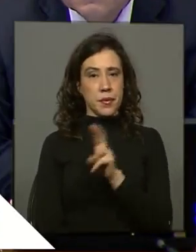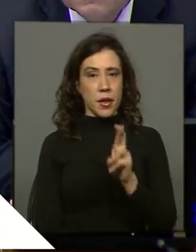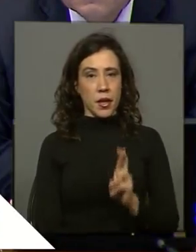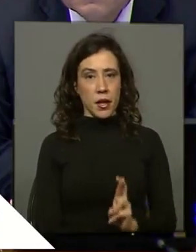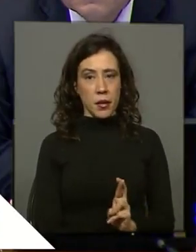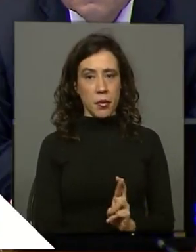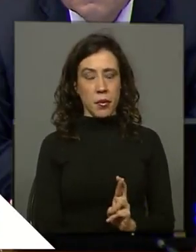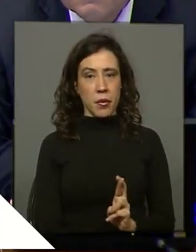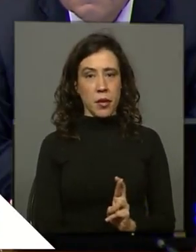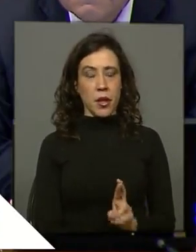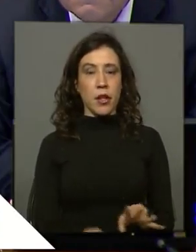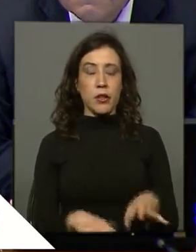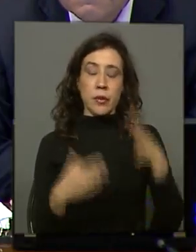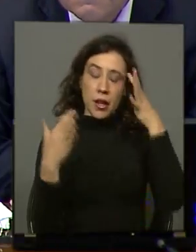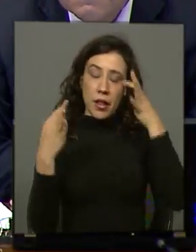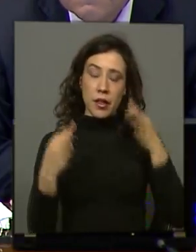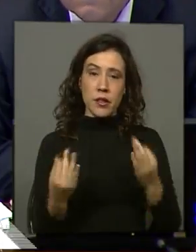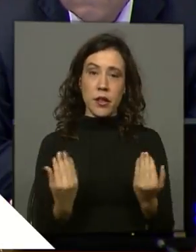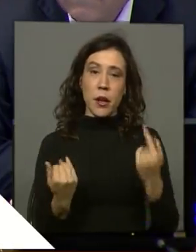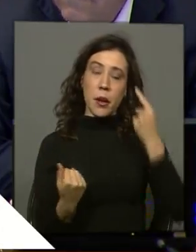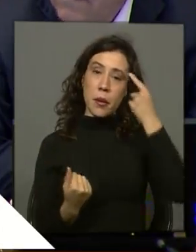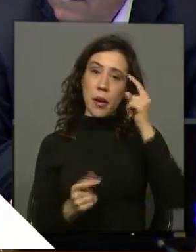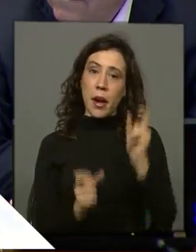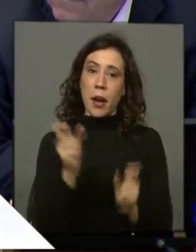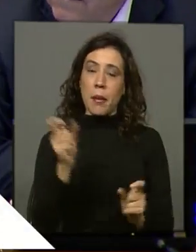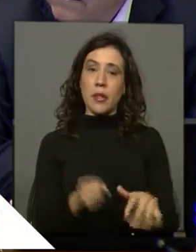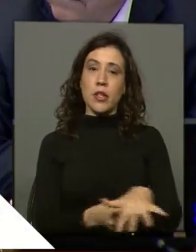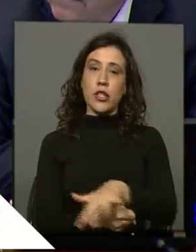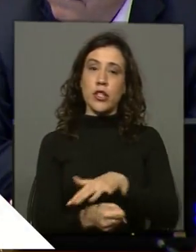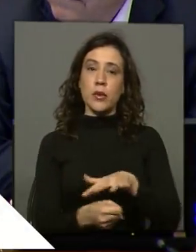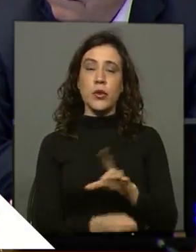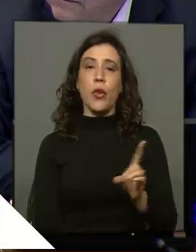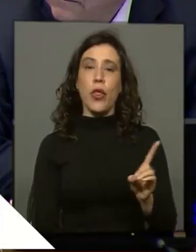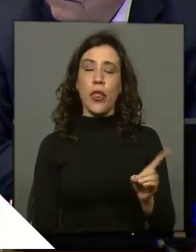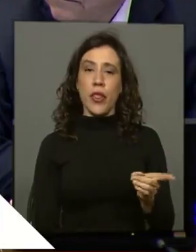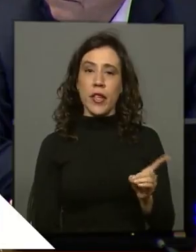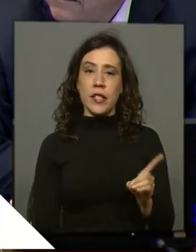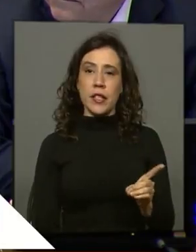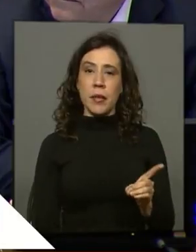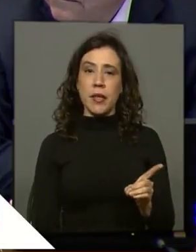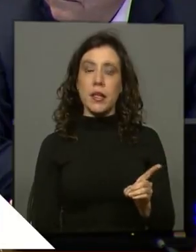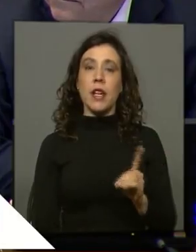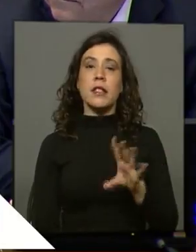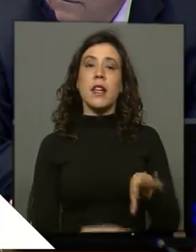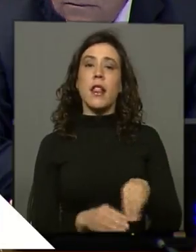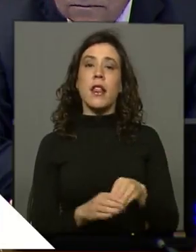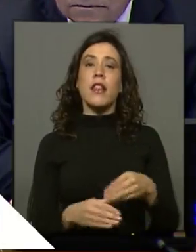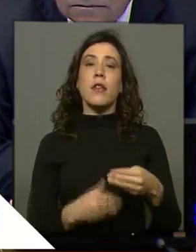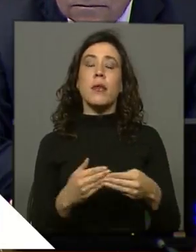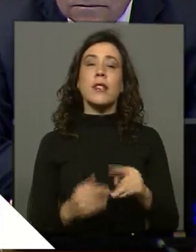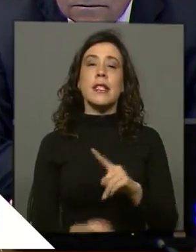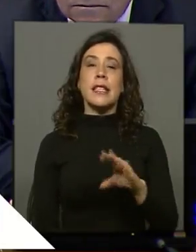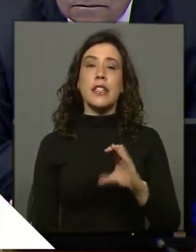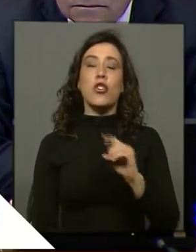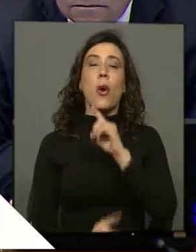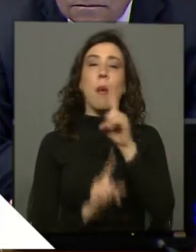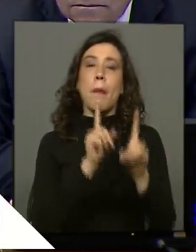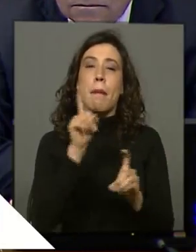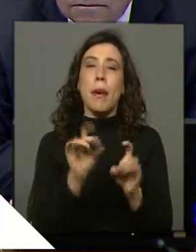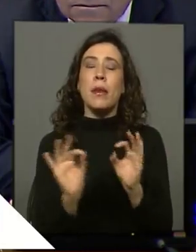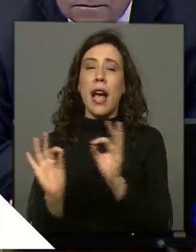república adoptan las medidas necesarias para que las personas en situación de discapacidad sean consideradas en el proceso de censo con preguntas